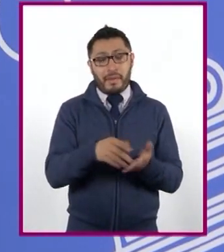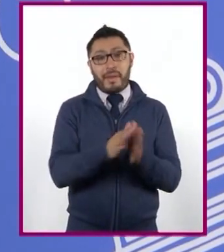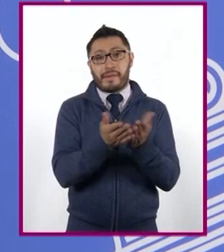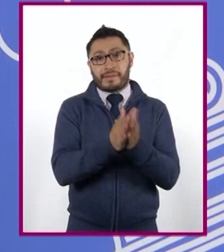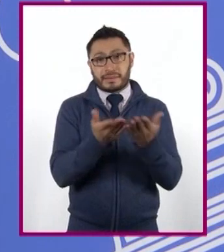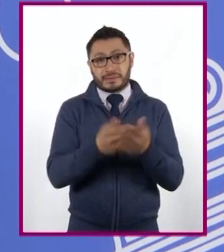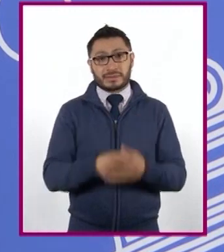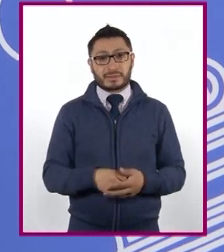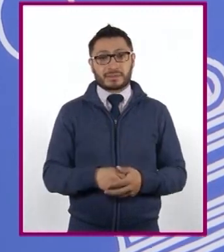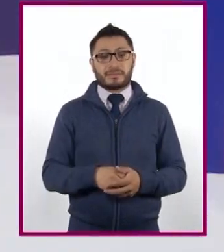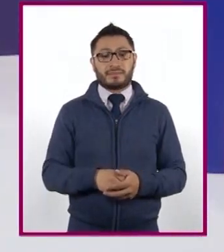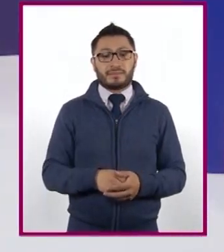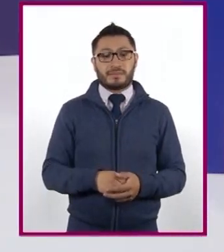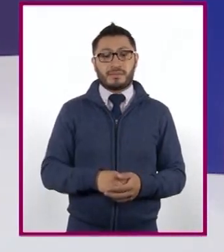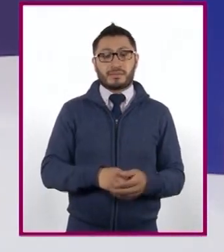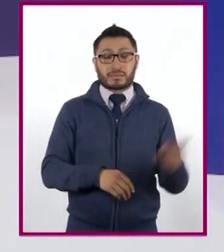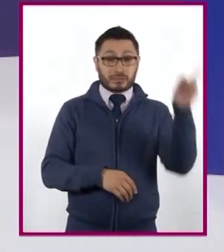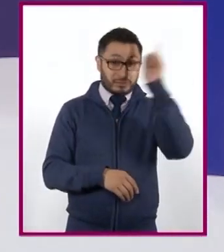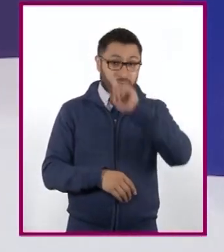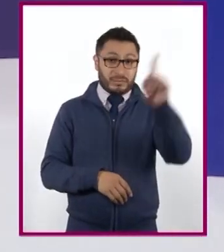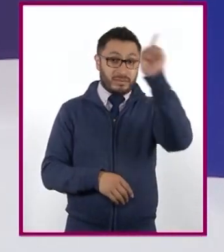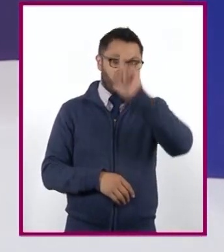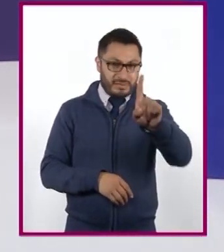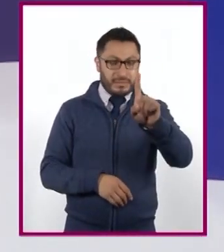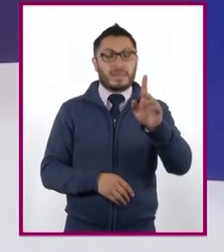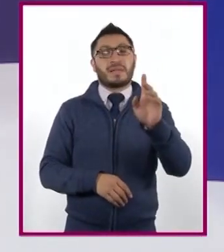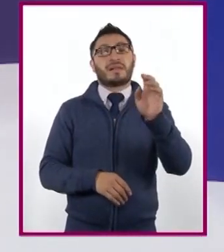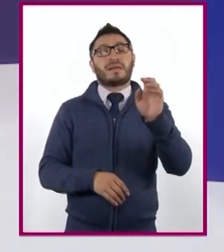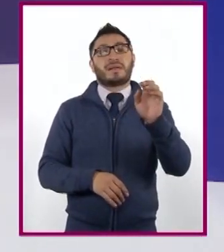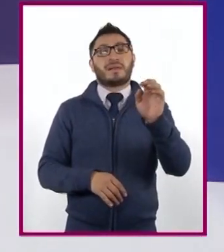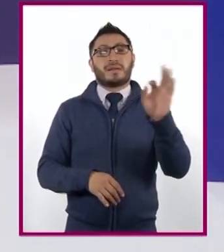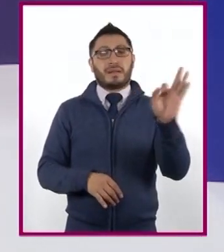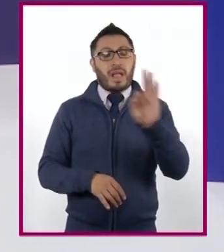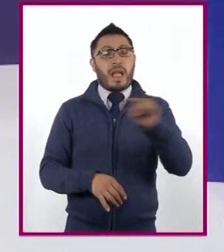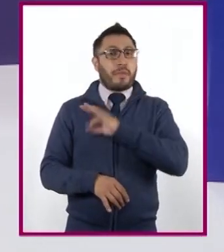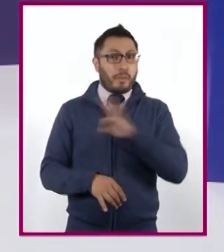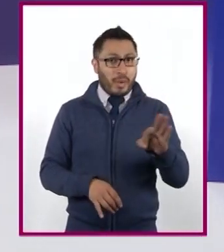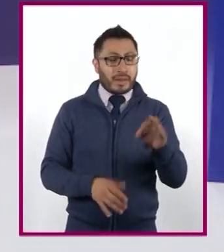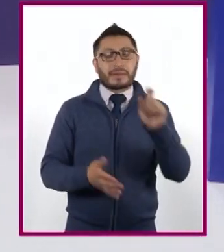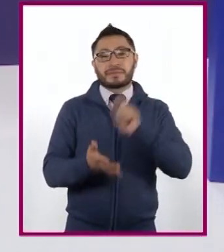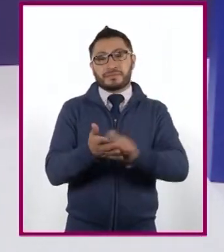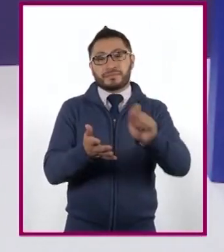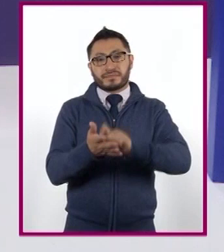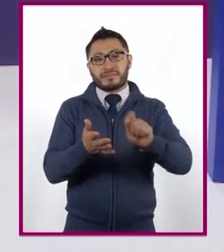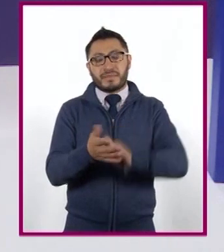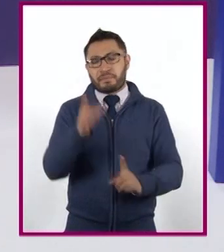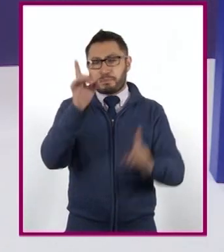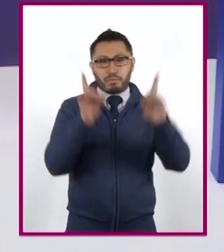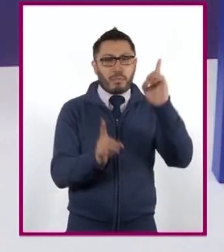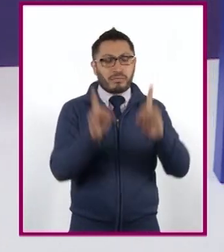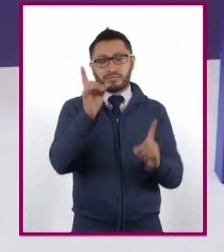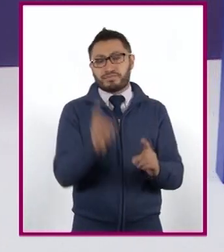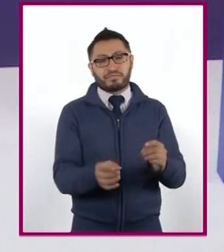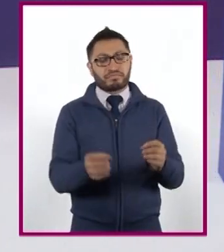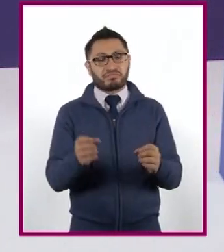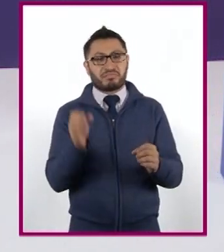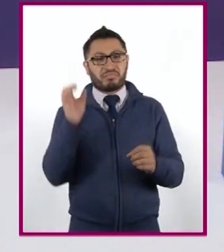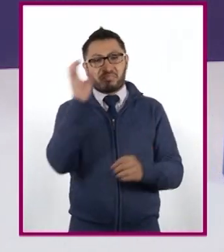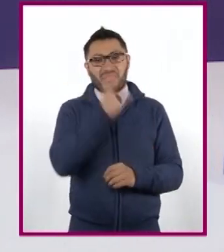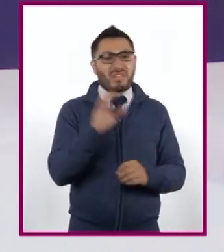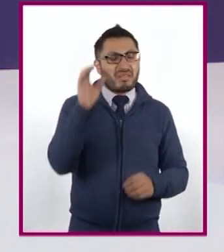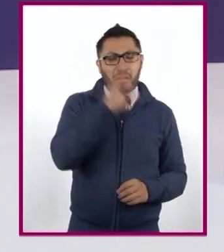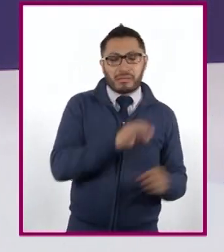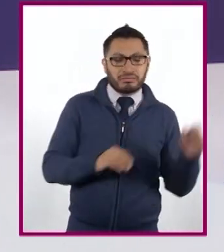texto. Les recomiendo que en la medida de lo posible tomen notas de las dudas, inquietudes